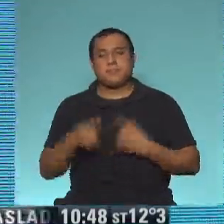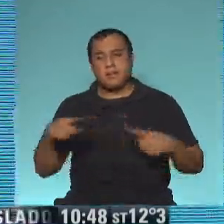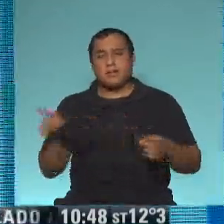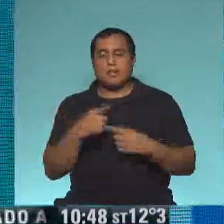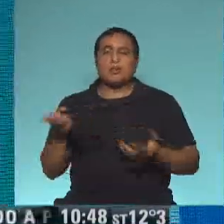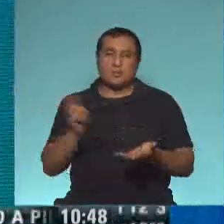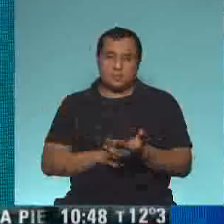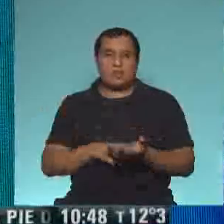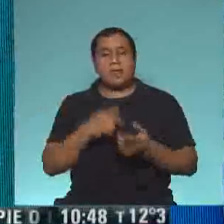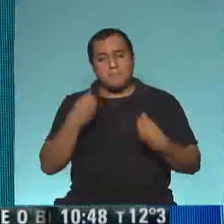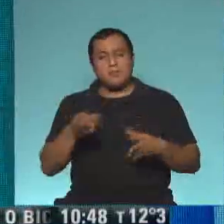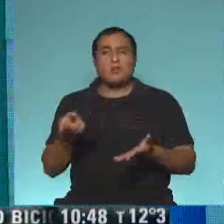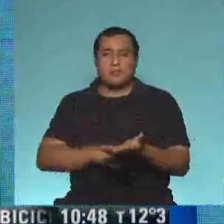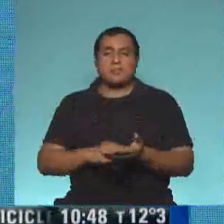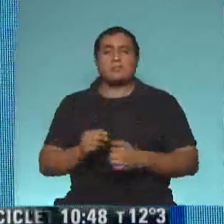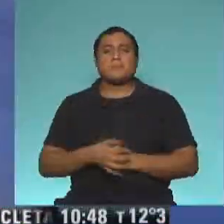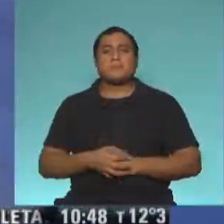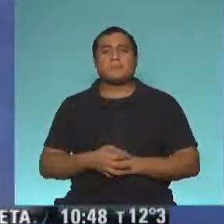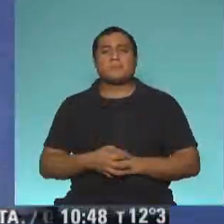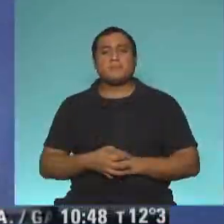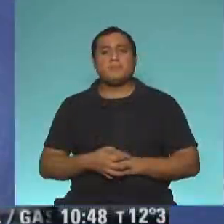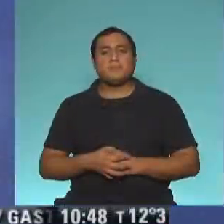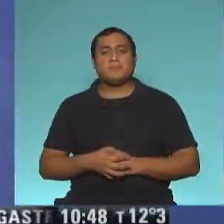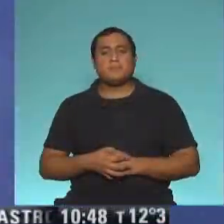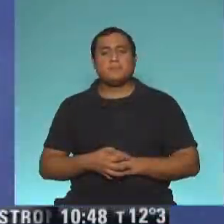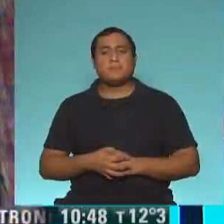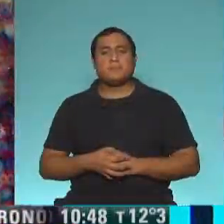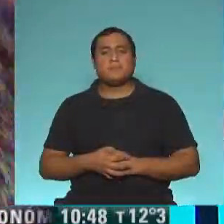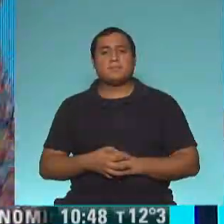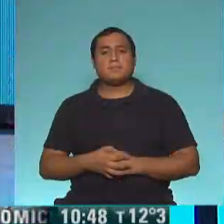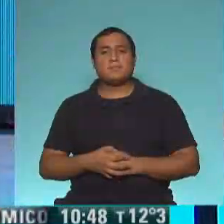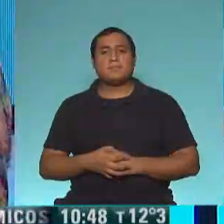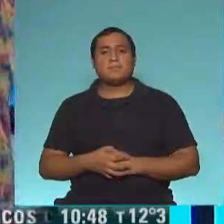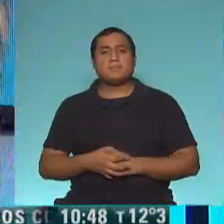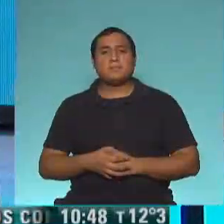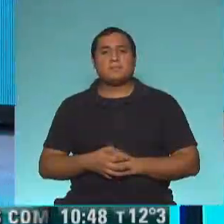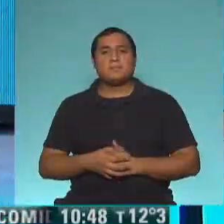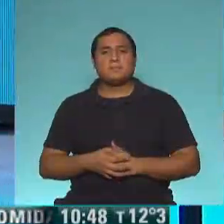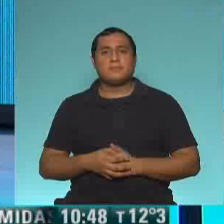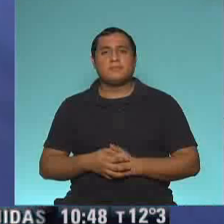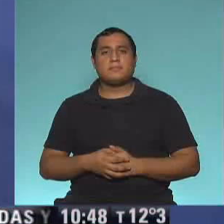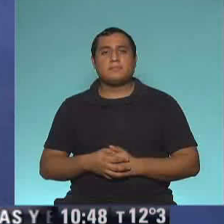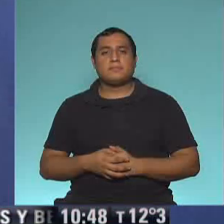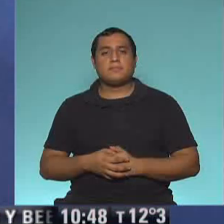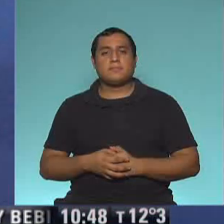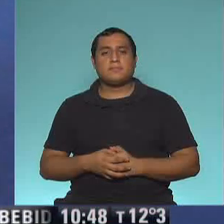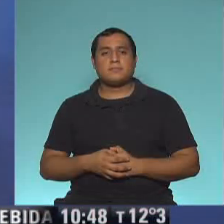la ensalada que está de moda, que está de moda. Esta es la danza de la ensalada que está de moda, que está de